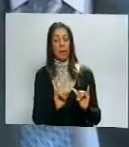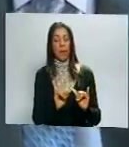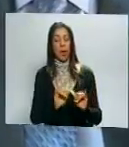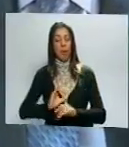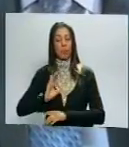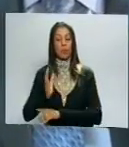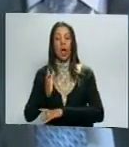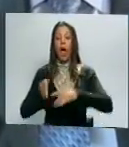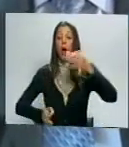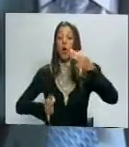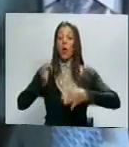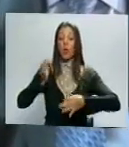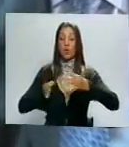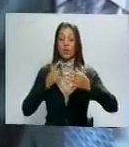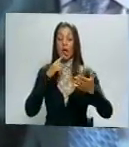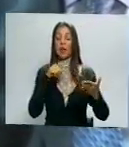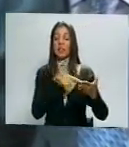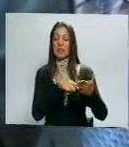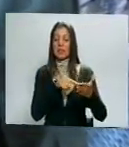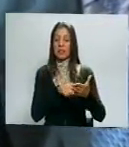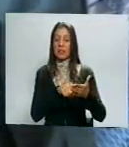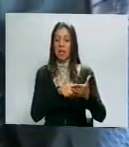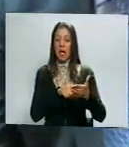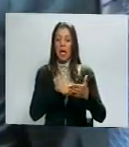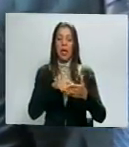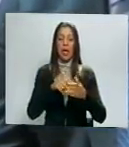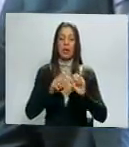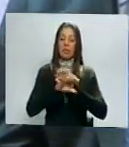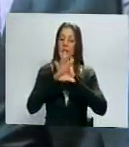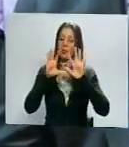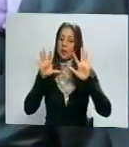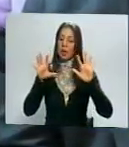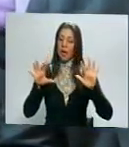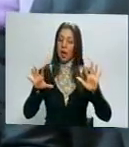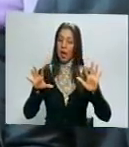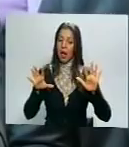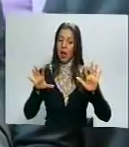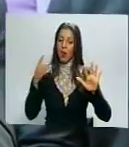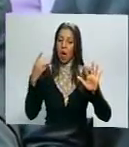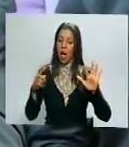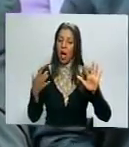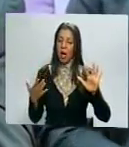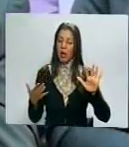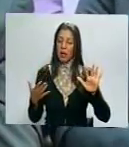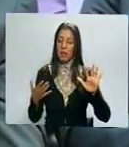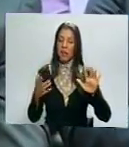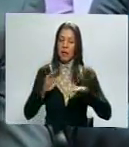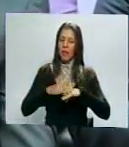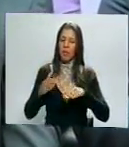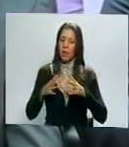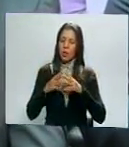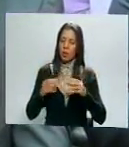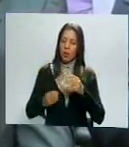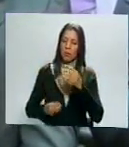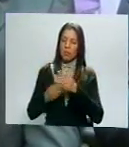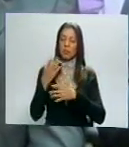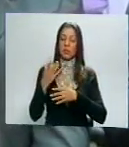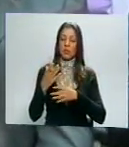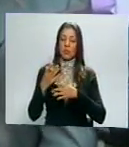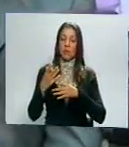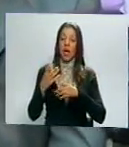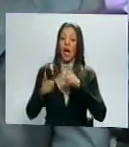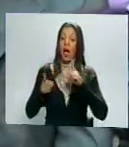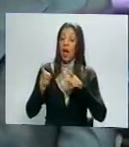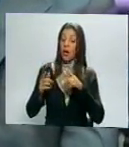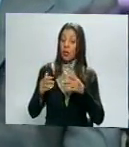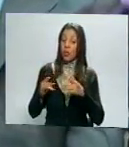sentencia del TCJ está cada día más vigente. Porque todo tiene un origen. El origen fraudulento, lo que es